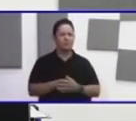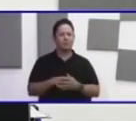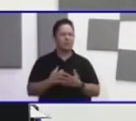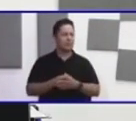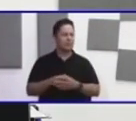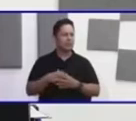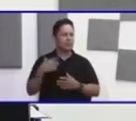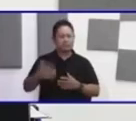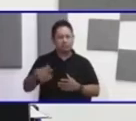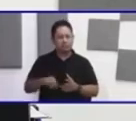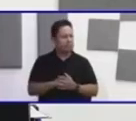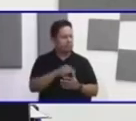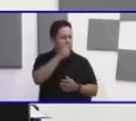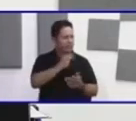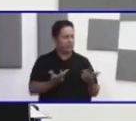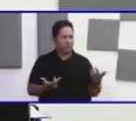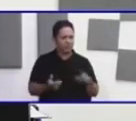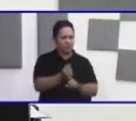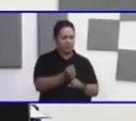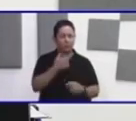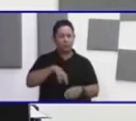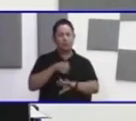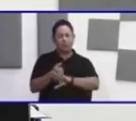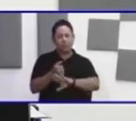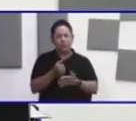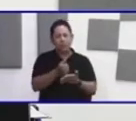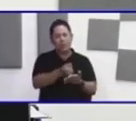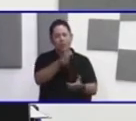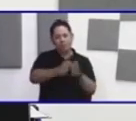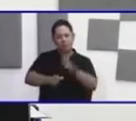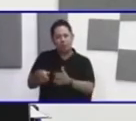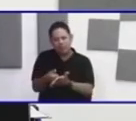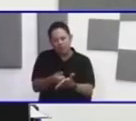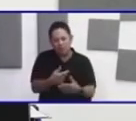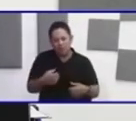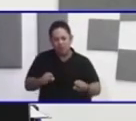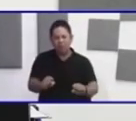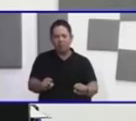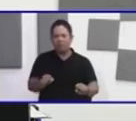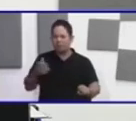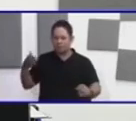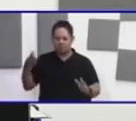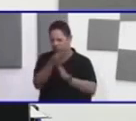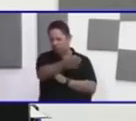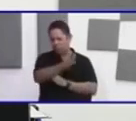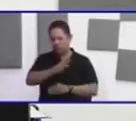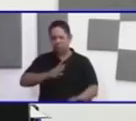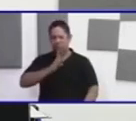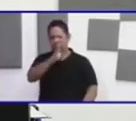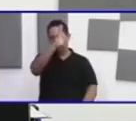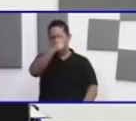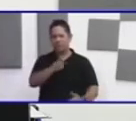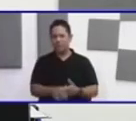disminuido, pero aún persisten comportamientos contrarios a la convivencia, donde con maniobras